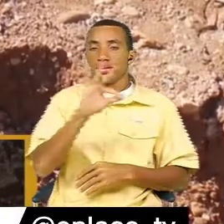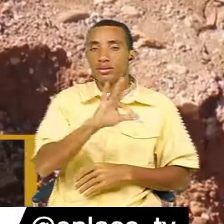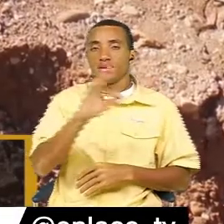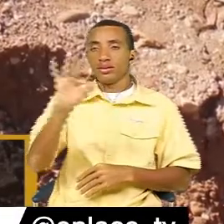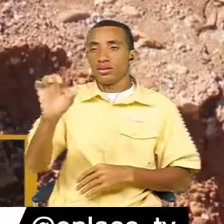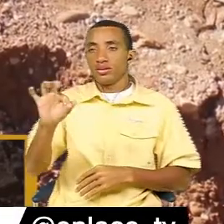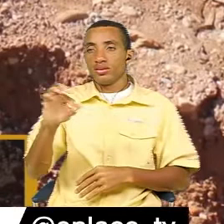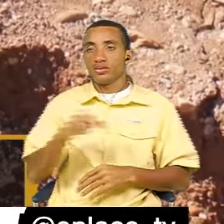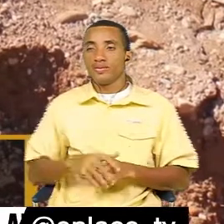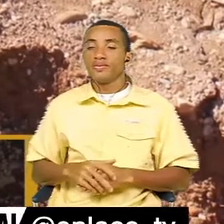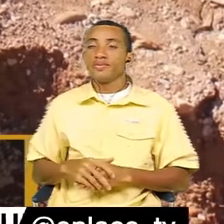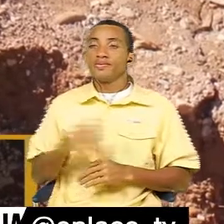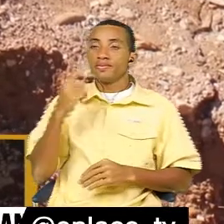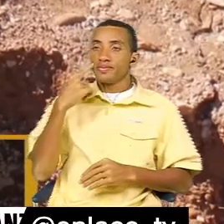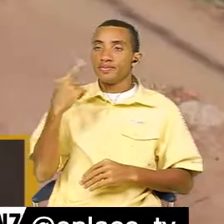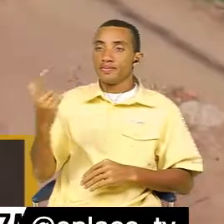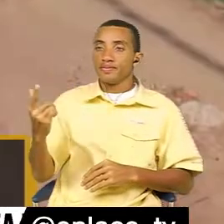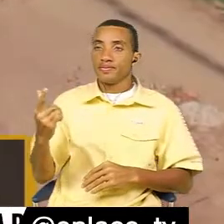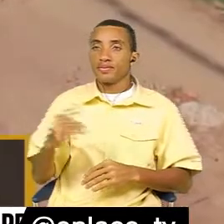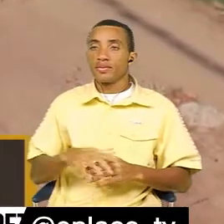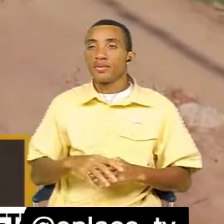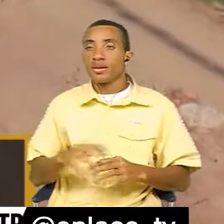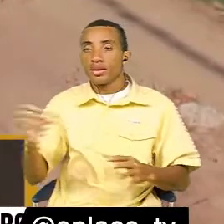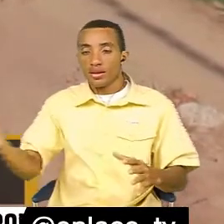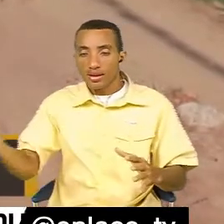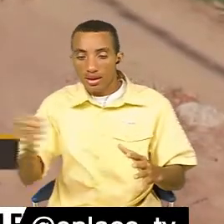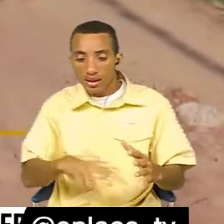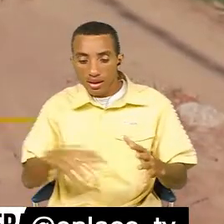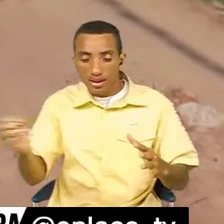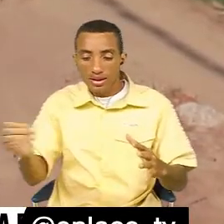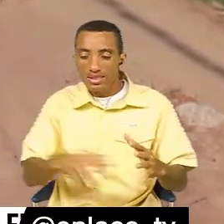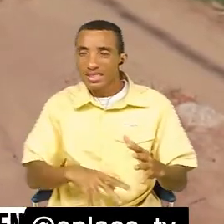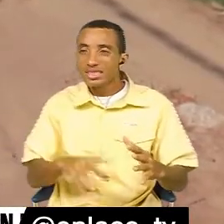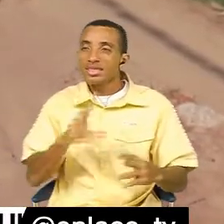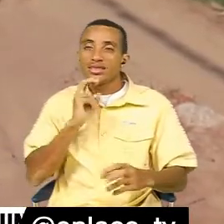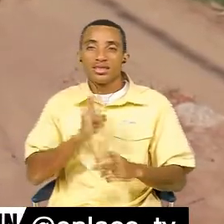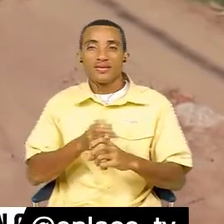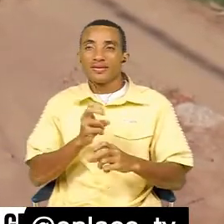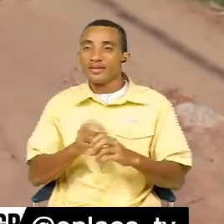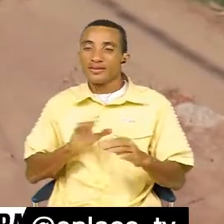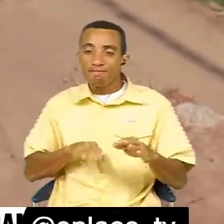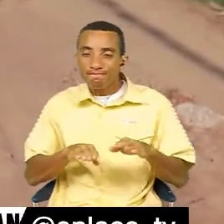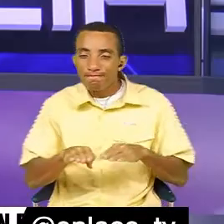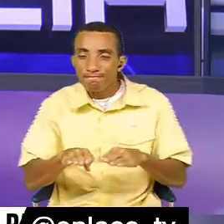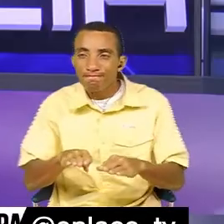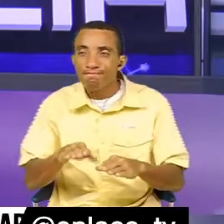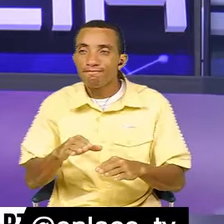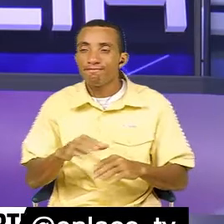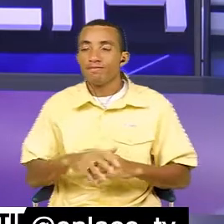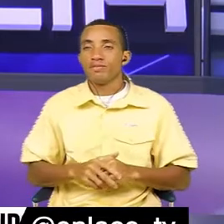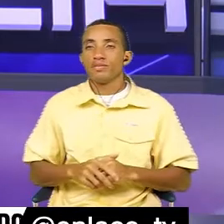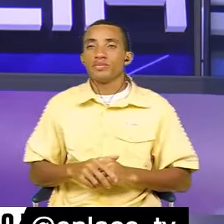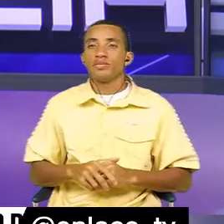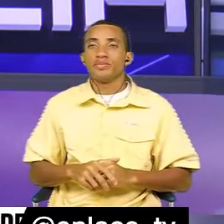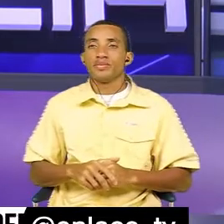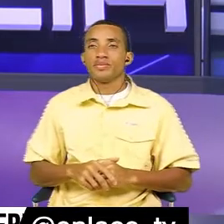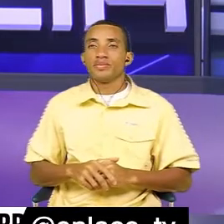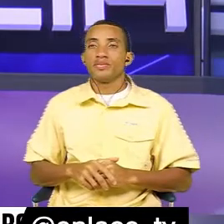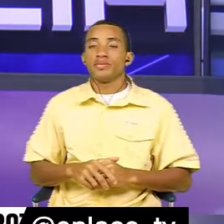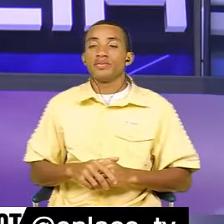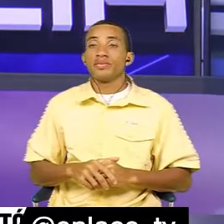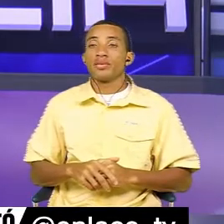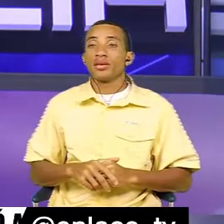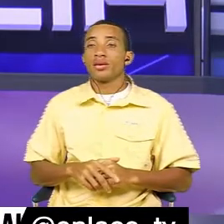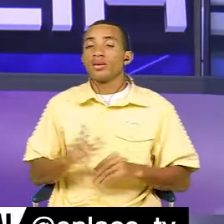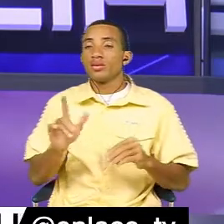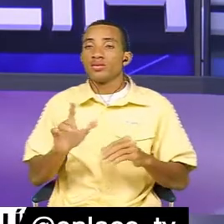es tan delicada que hasta el servicio de aseo está a punto de ser suspendido por las dificultades para su acceso. Operadores y conductores